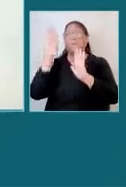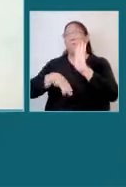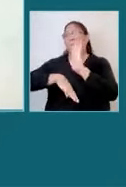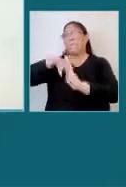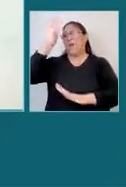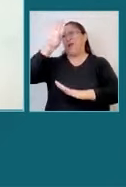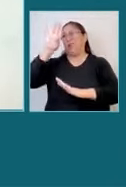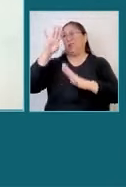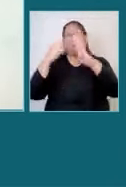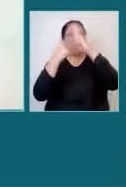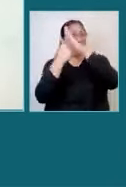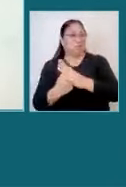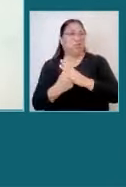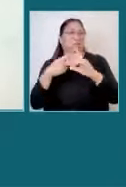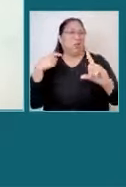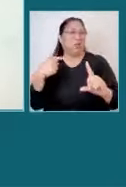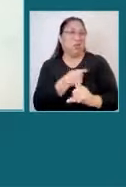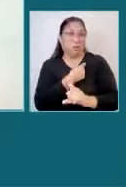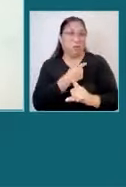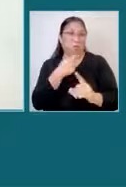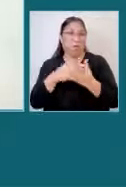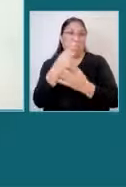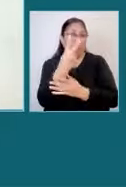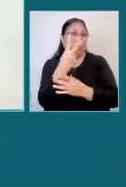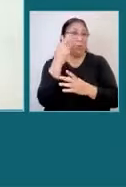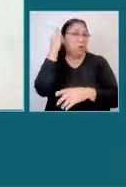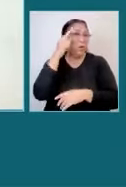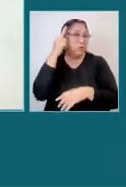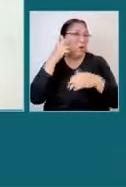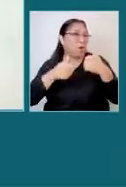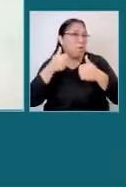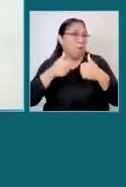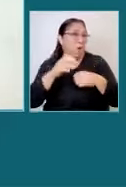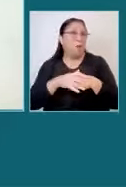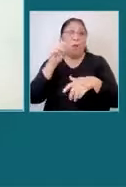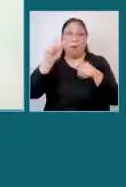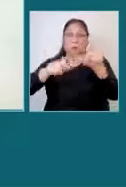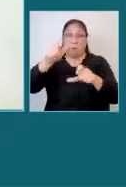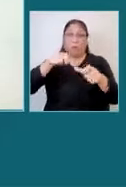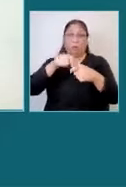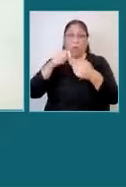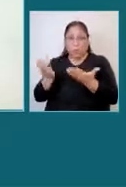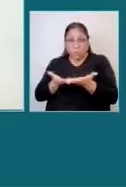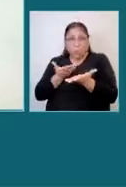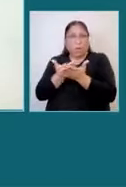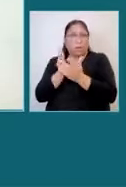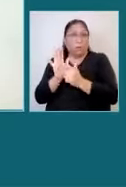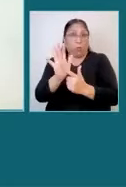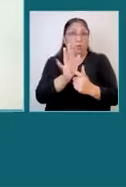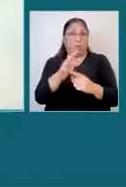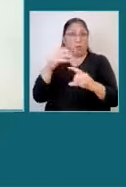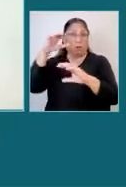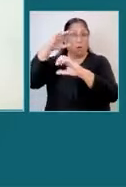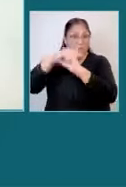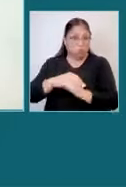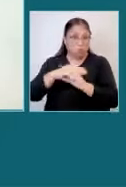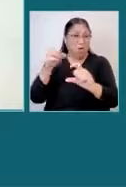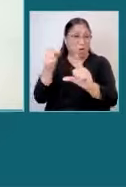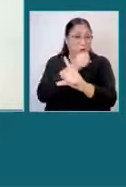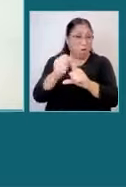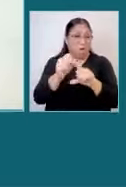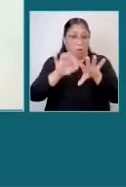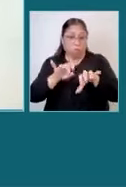bullying tradicional. Básicamente por dos motivos. Las personas que están expuestas al ciberbullying tienden a estar expuestas